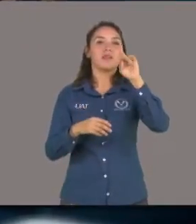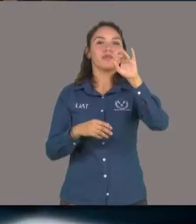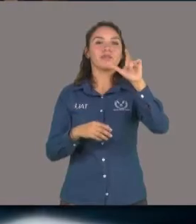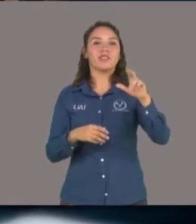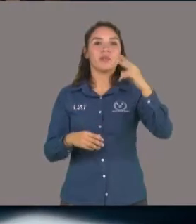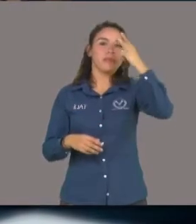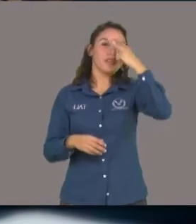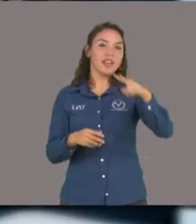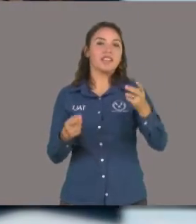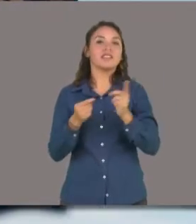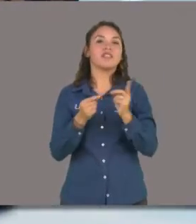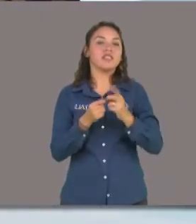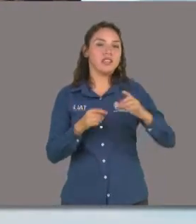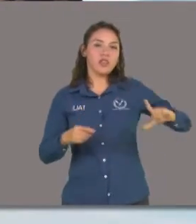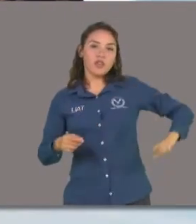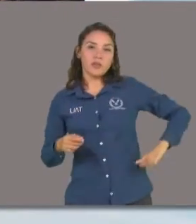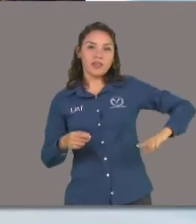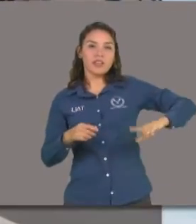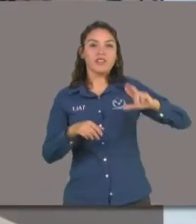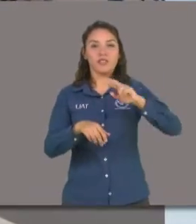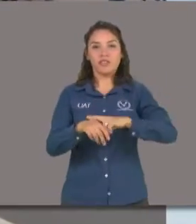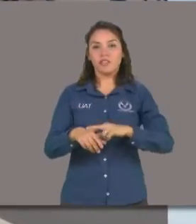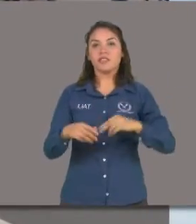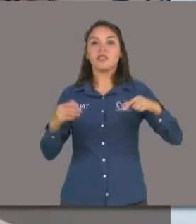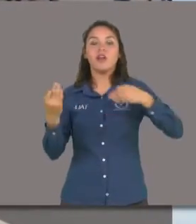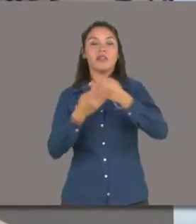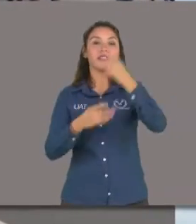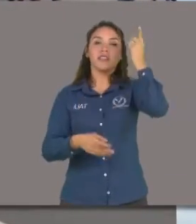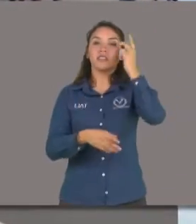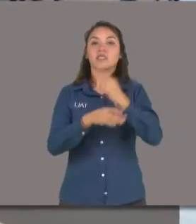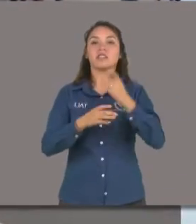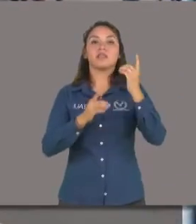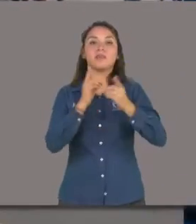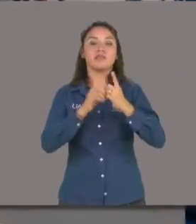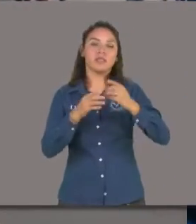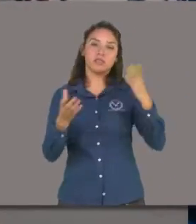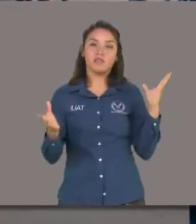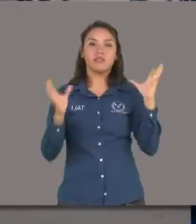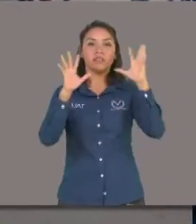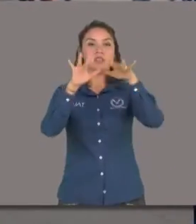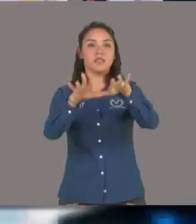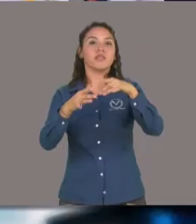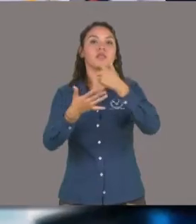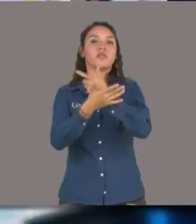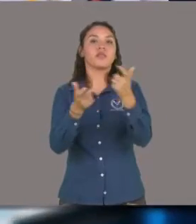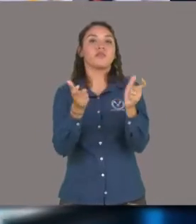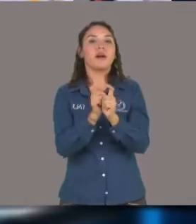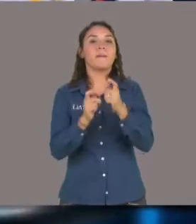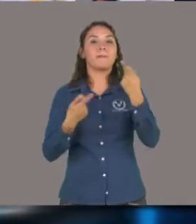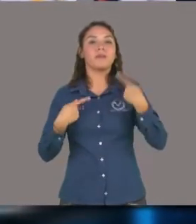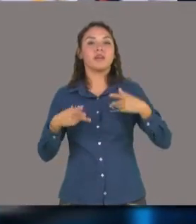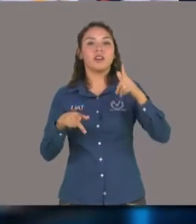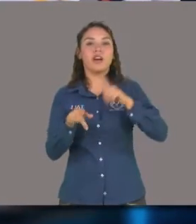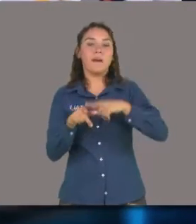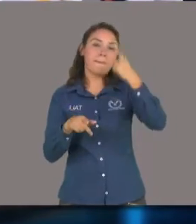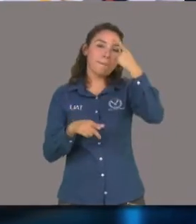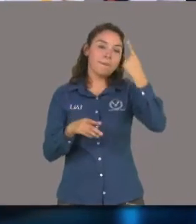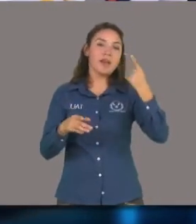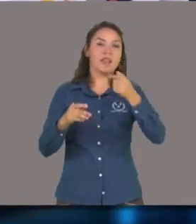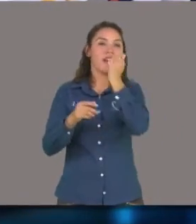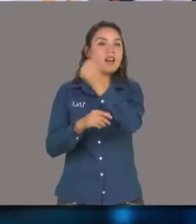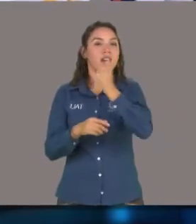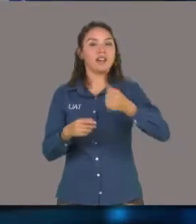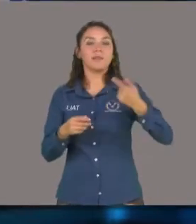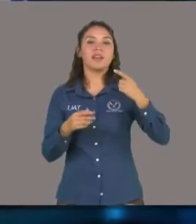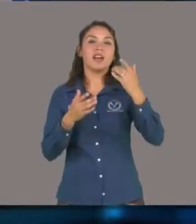Vamos, la tónica de organizar con equipos deportivos estudiantiles en los festejos cívicos de la Revolución Mexicana organizados por el gobierno del Estado de Tamaulipas,